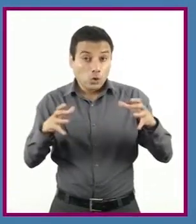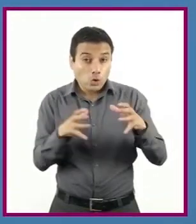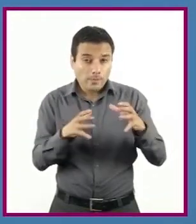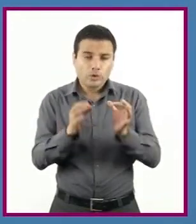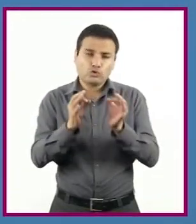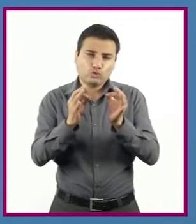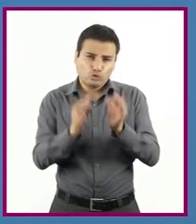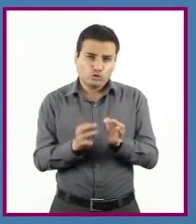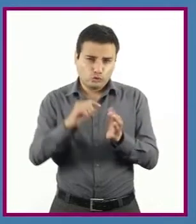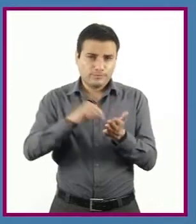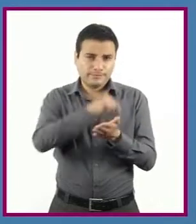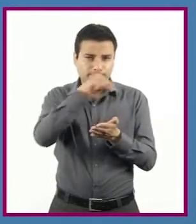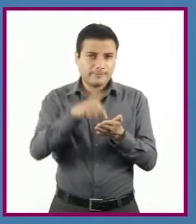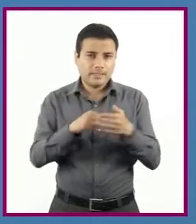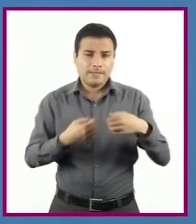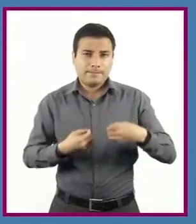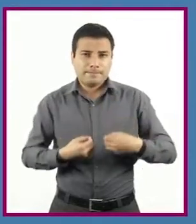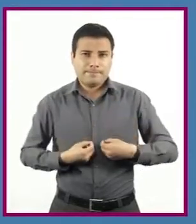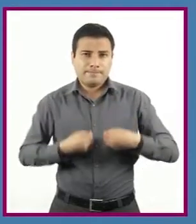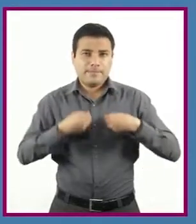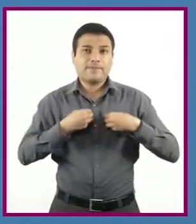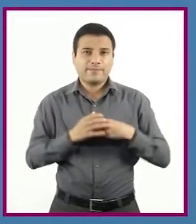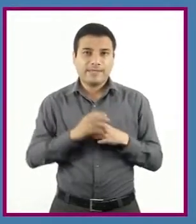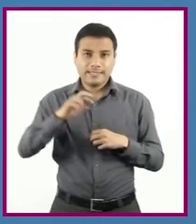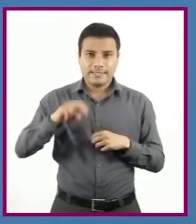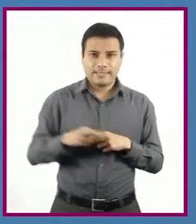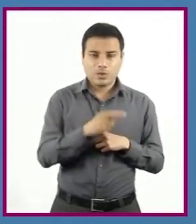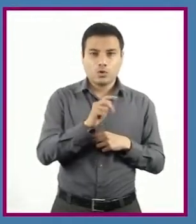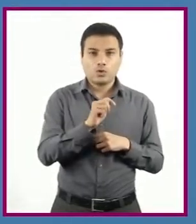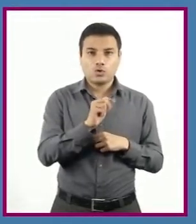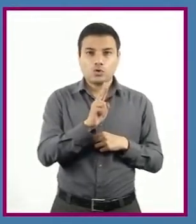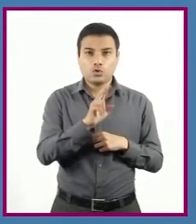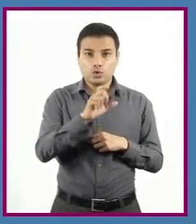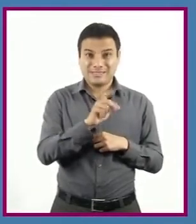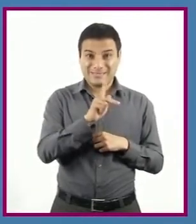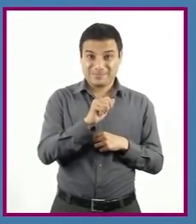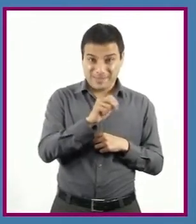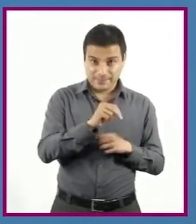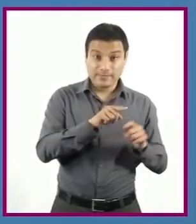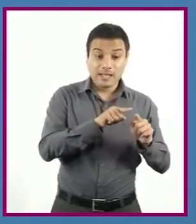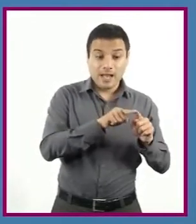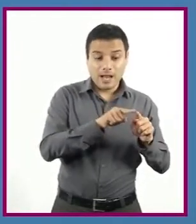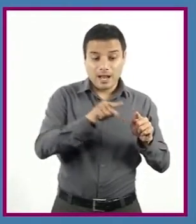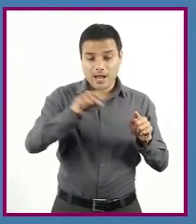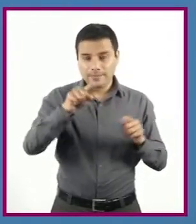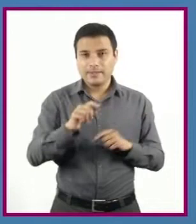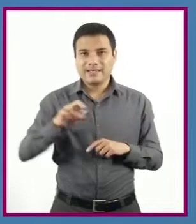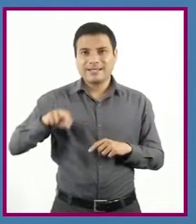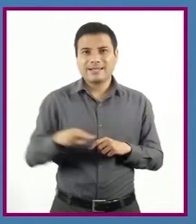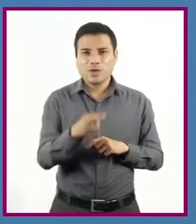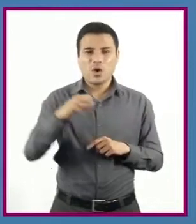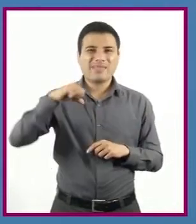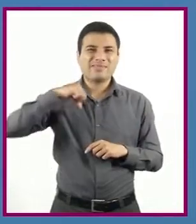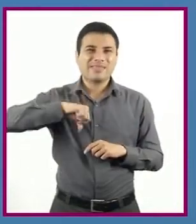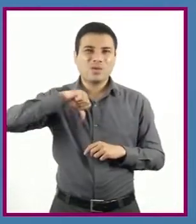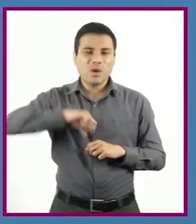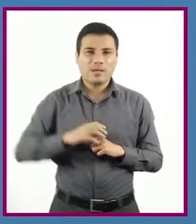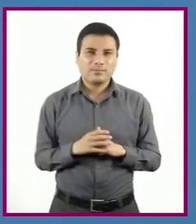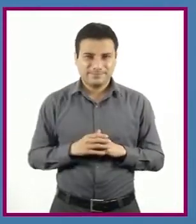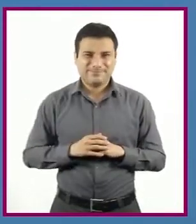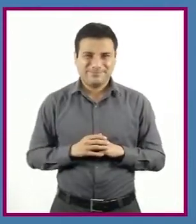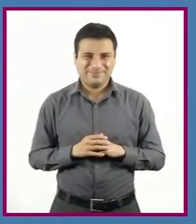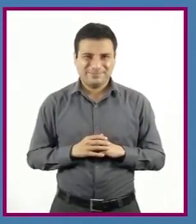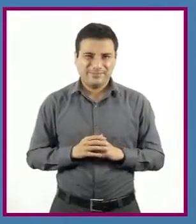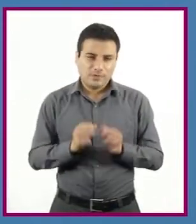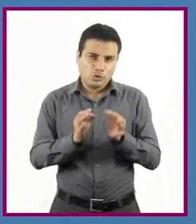que se extendía desde la desembocadura del río Tuxpan hasta el río de la Antigua, abarcando una amplia franja de